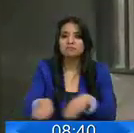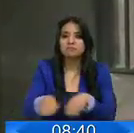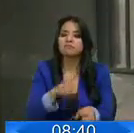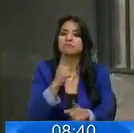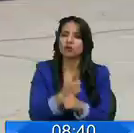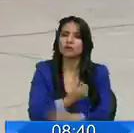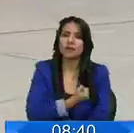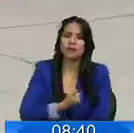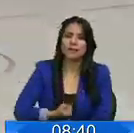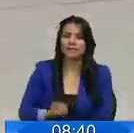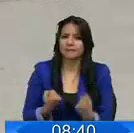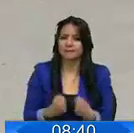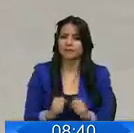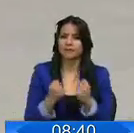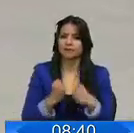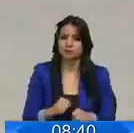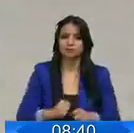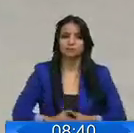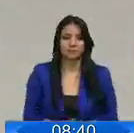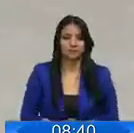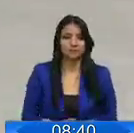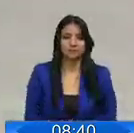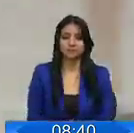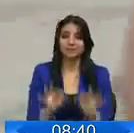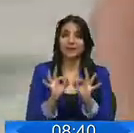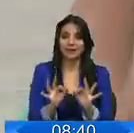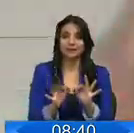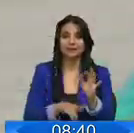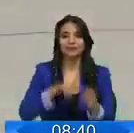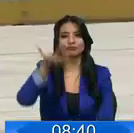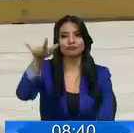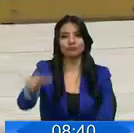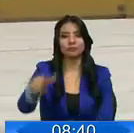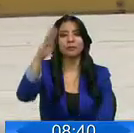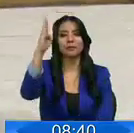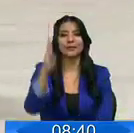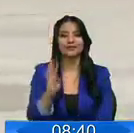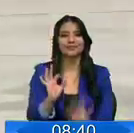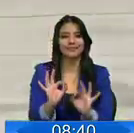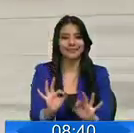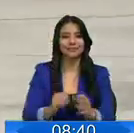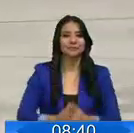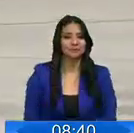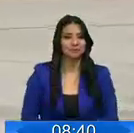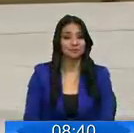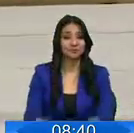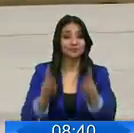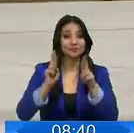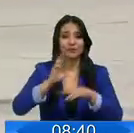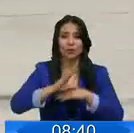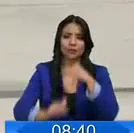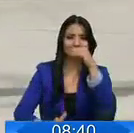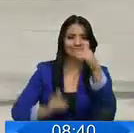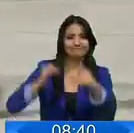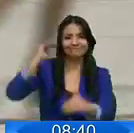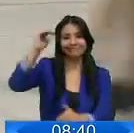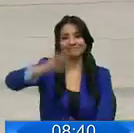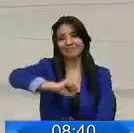tanto. Ellas están listas para desplazarse hasta Brasil y esperan dejar en alto el nombre de Ecuador en este